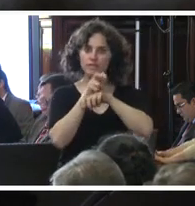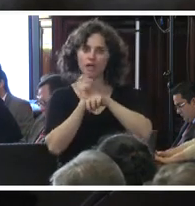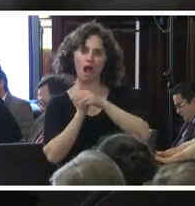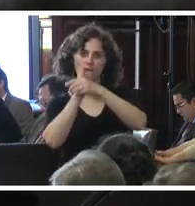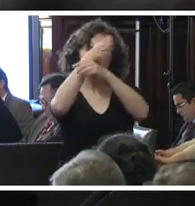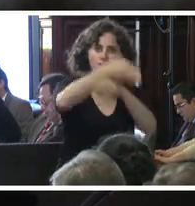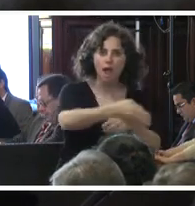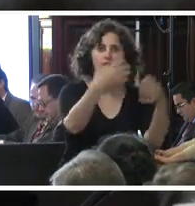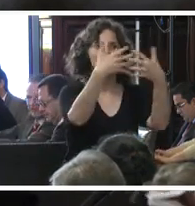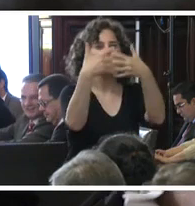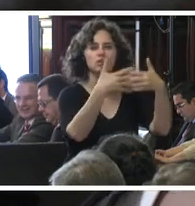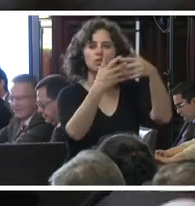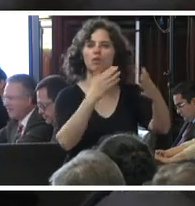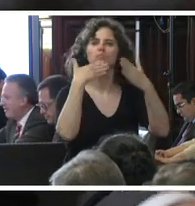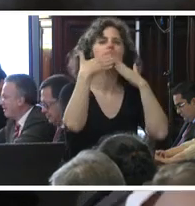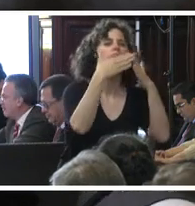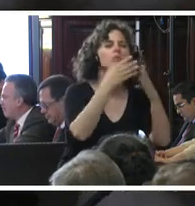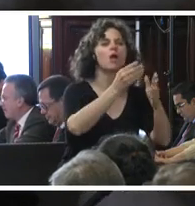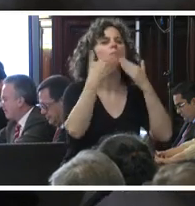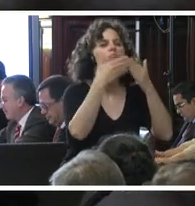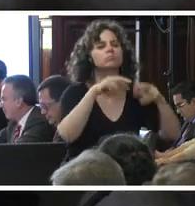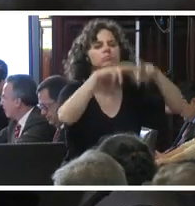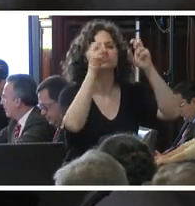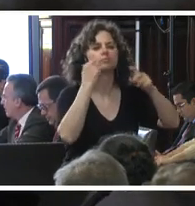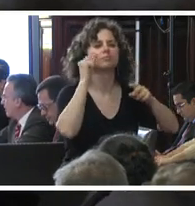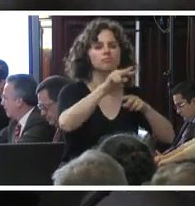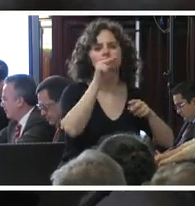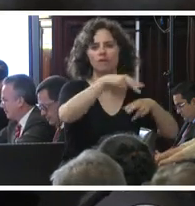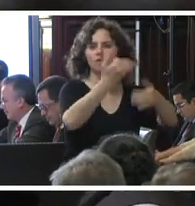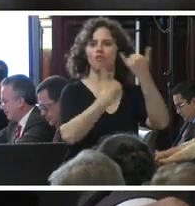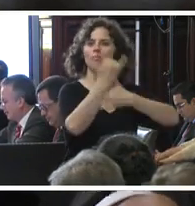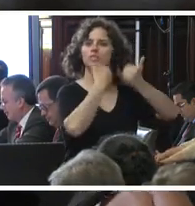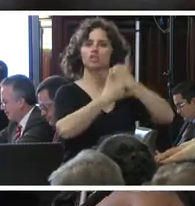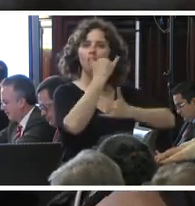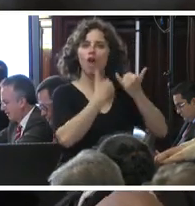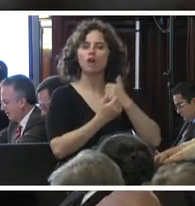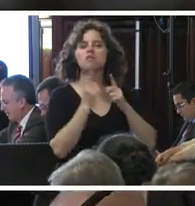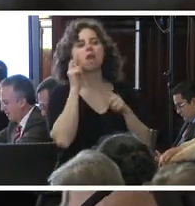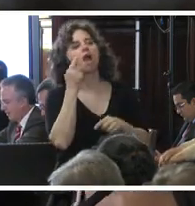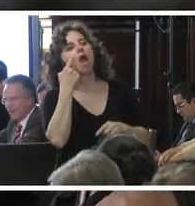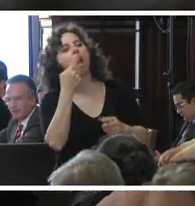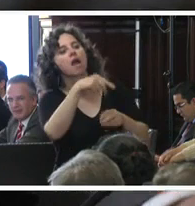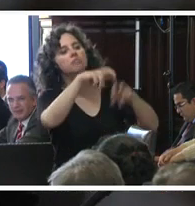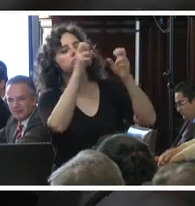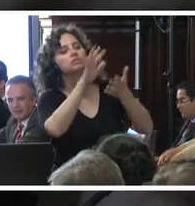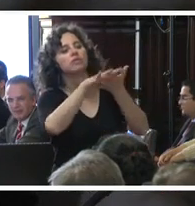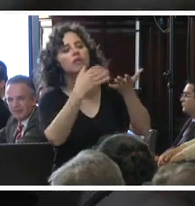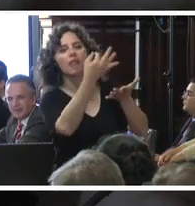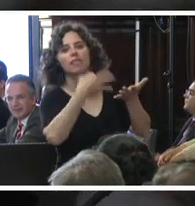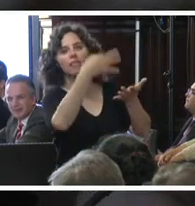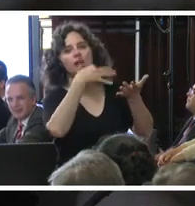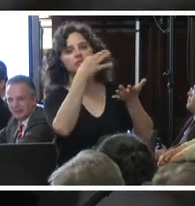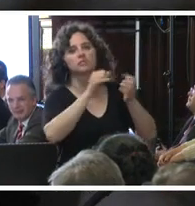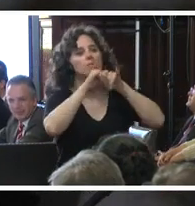ha ido a entrevistarse, a conocer las averiguaciones y a tener conocimiento de esas declaraciones